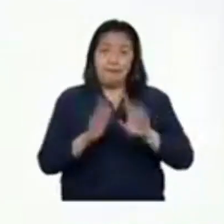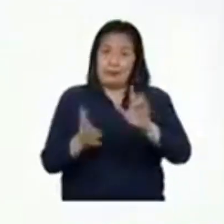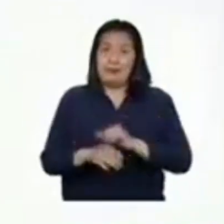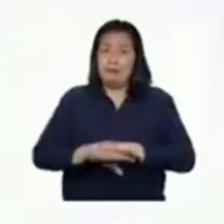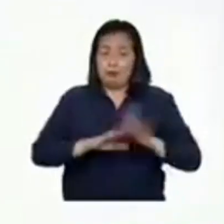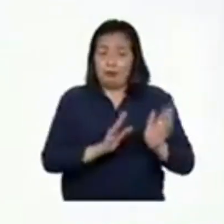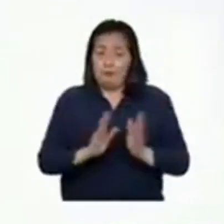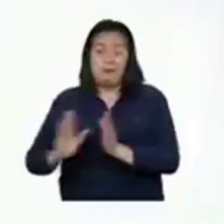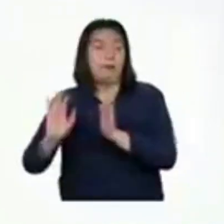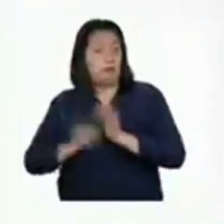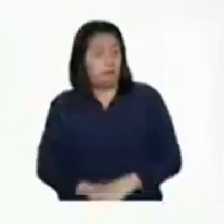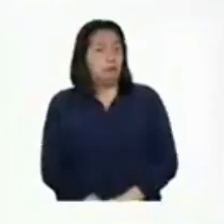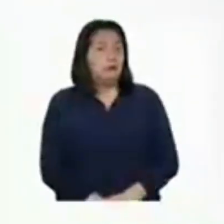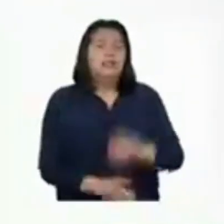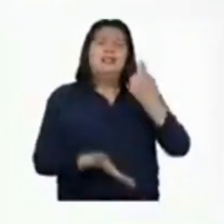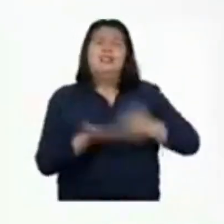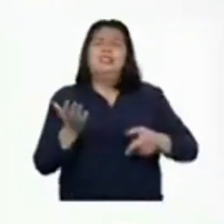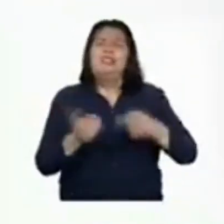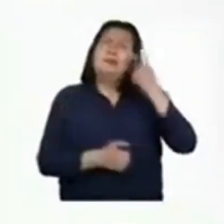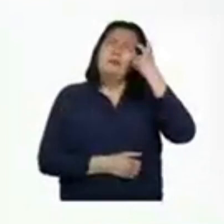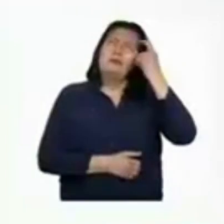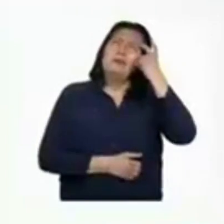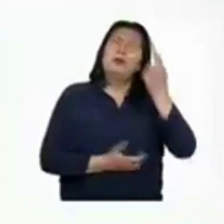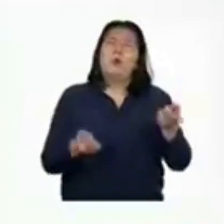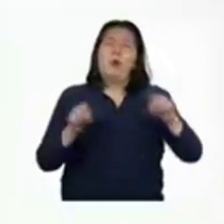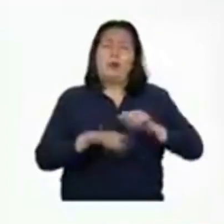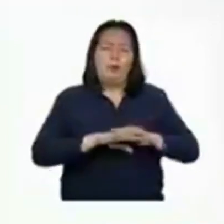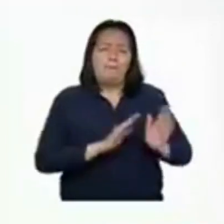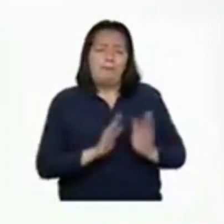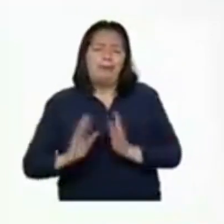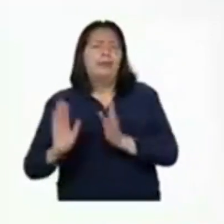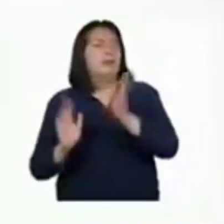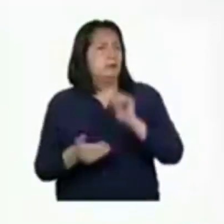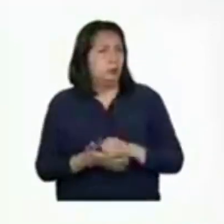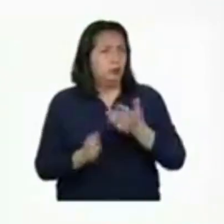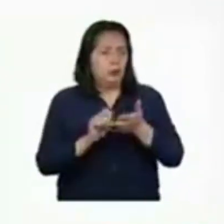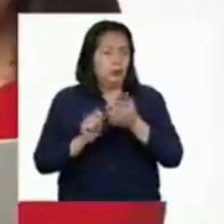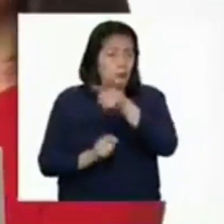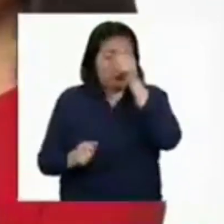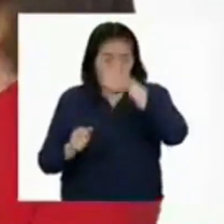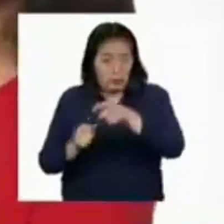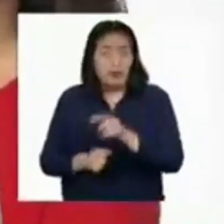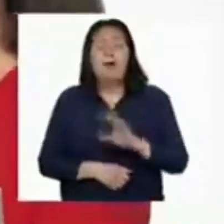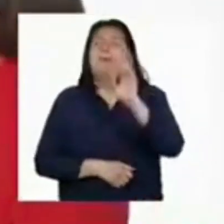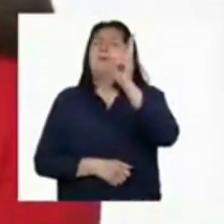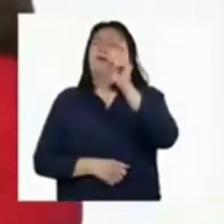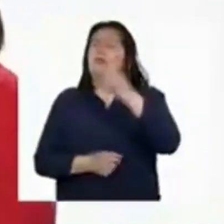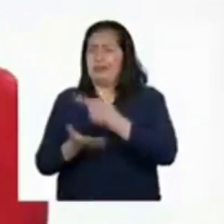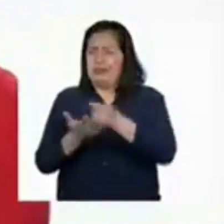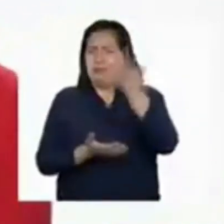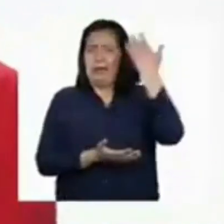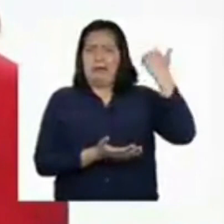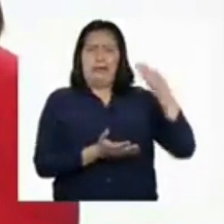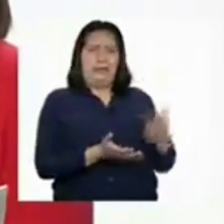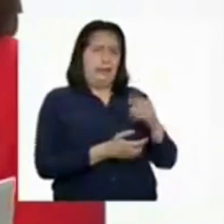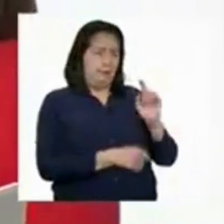la planificación. ¿Qué debemos tener en cuenta al planificar un texto? ¿Lo recuerdan? Profesor, la semana pasada